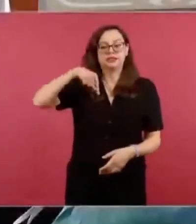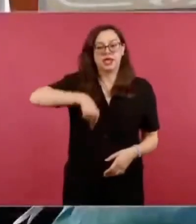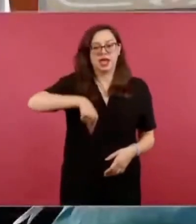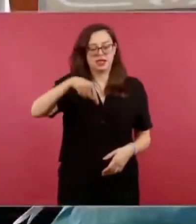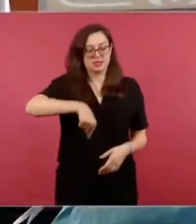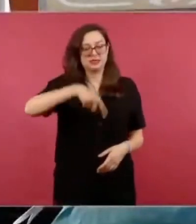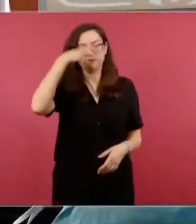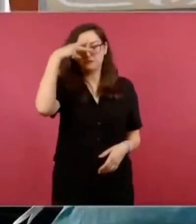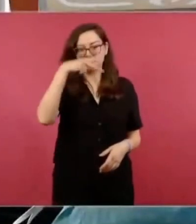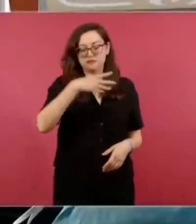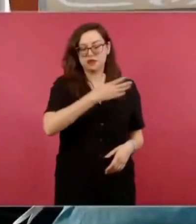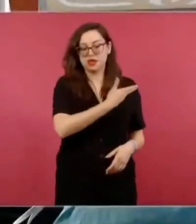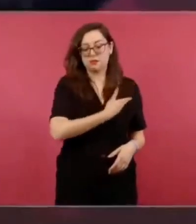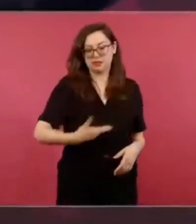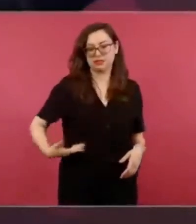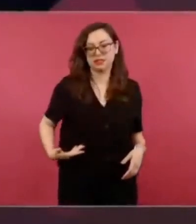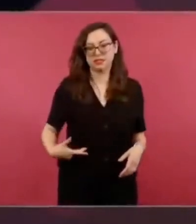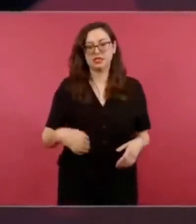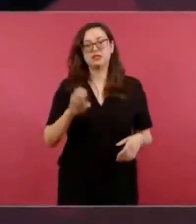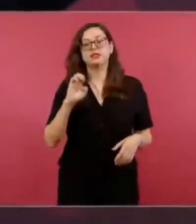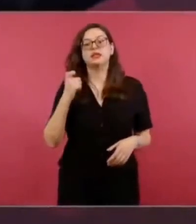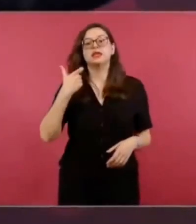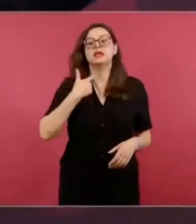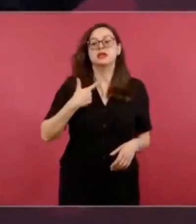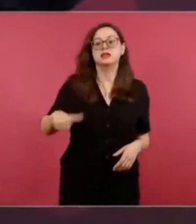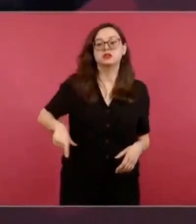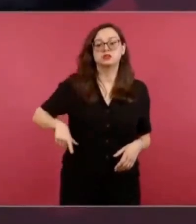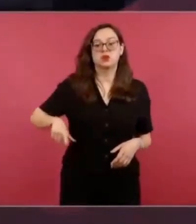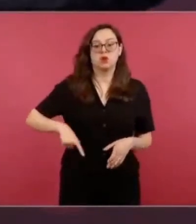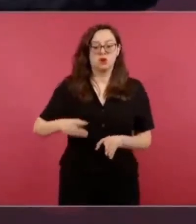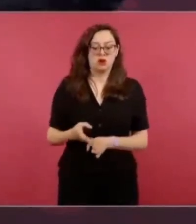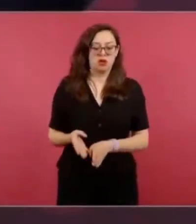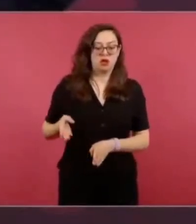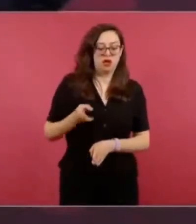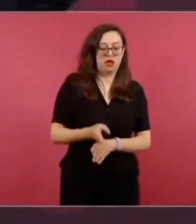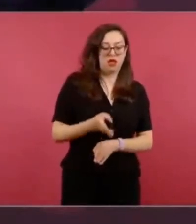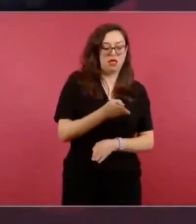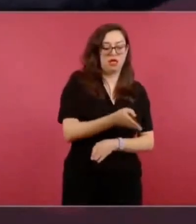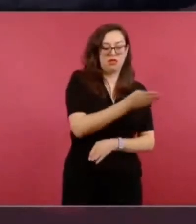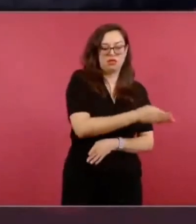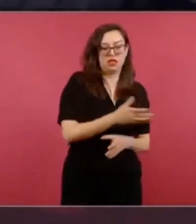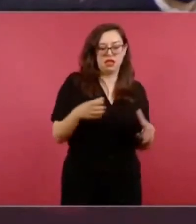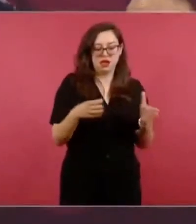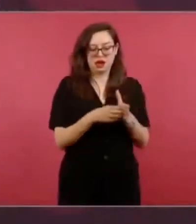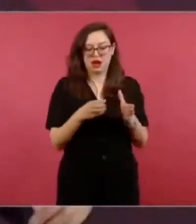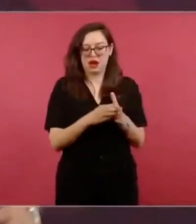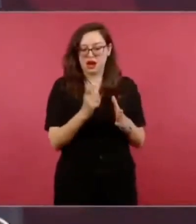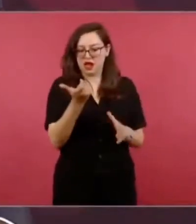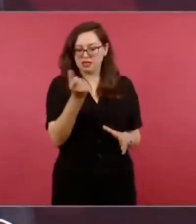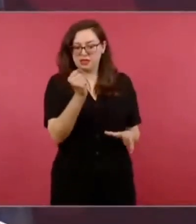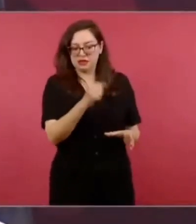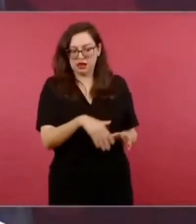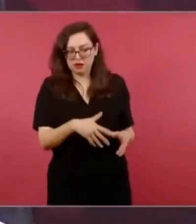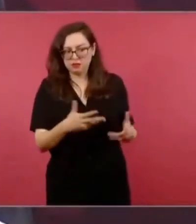pasó con los anteriores funcionarios públicos, incluso expresidentes,